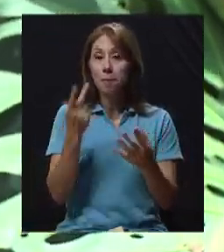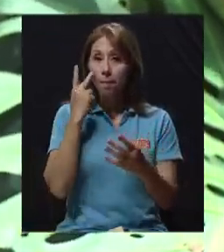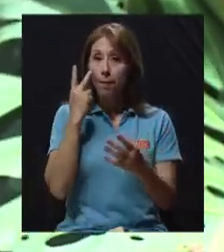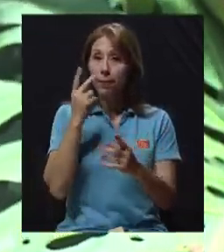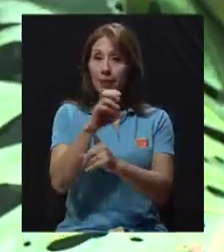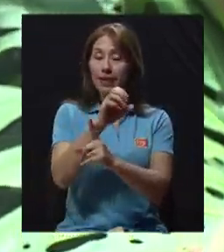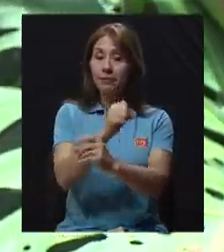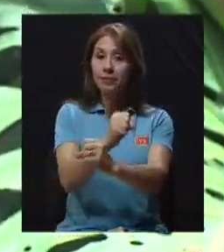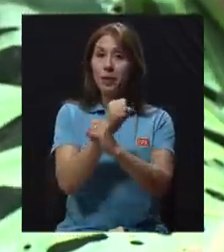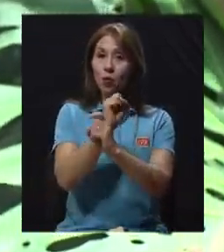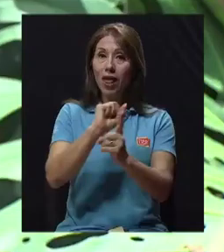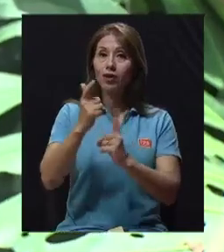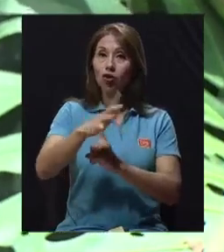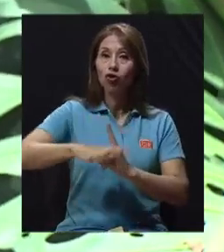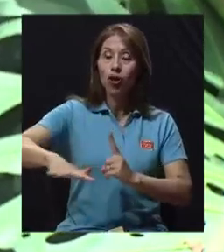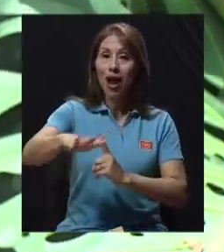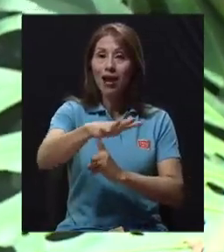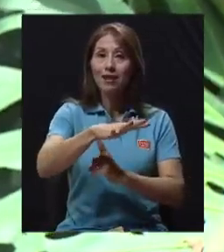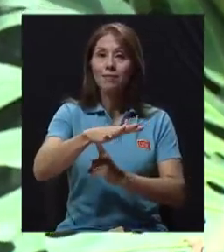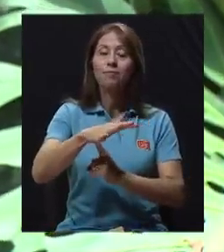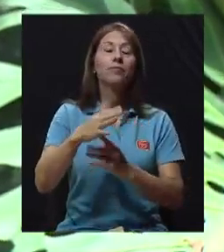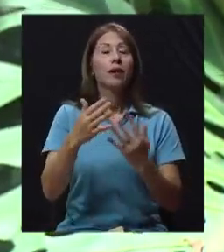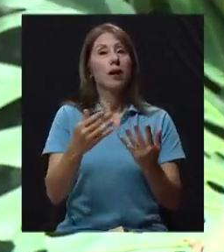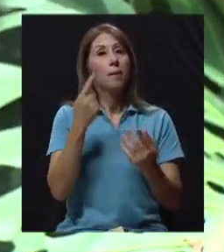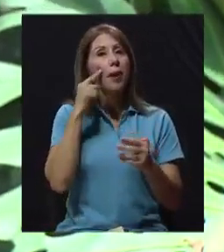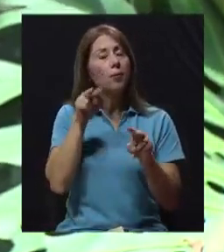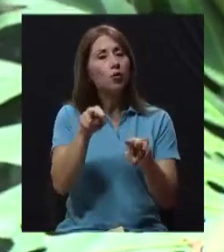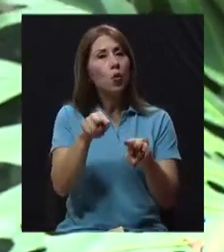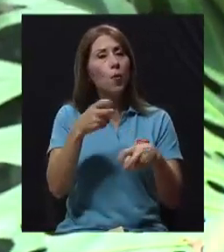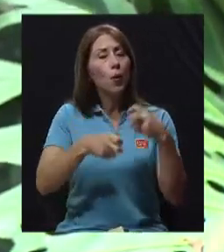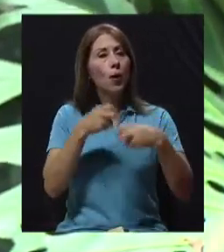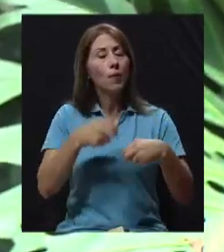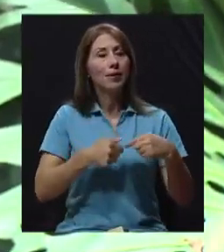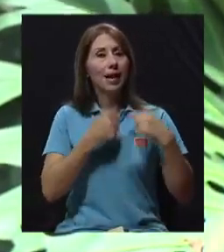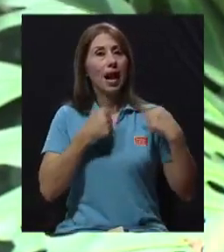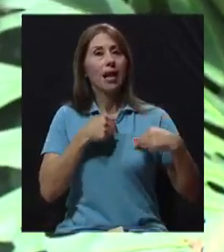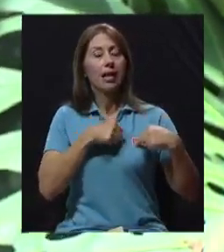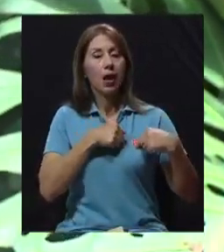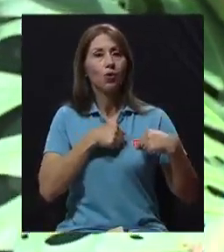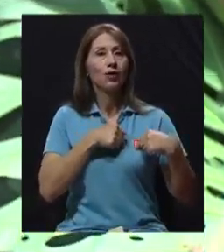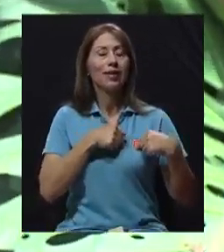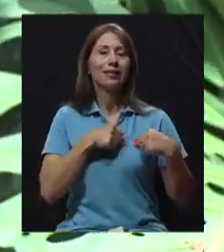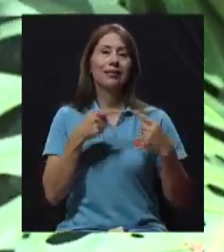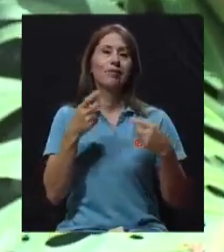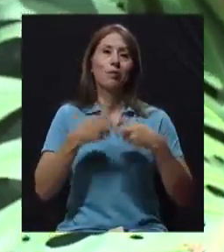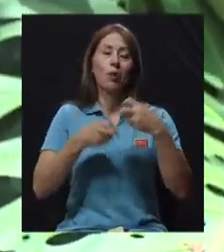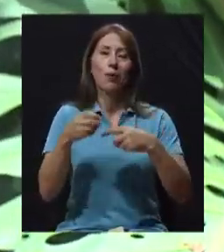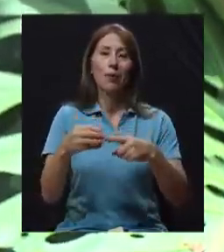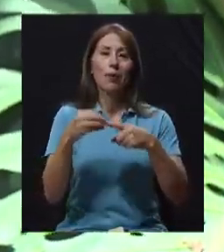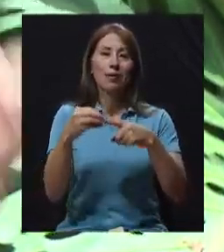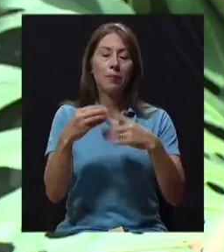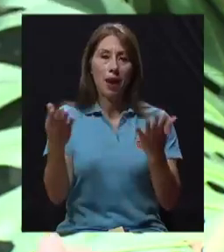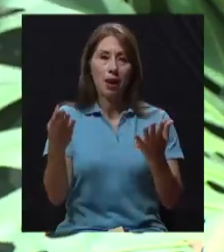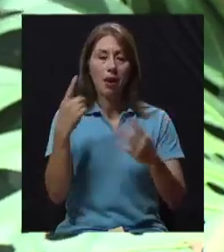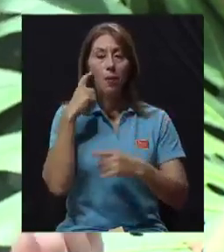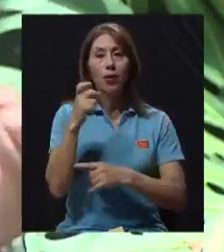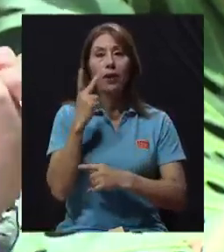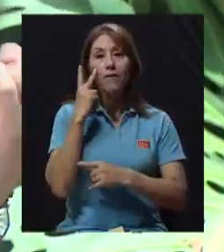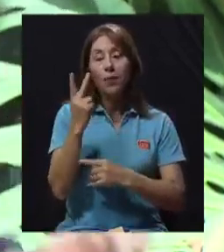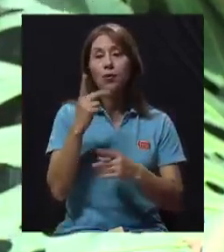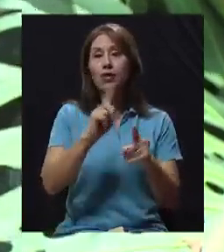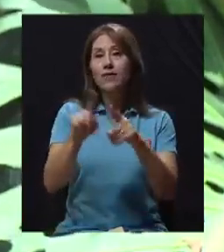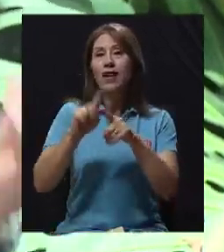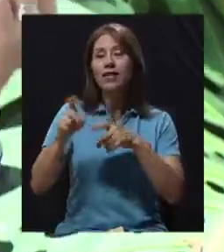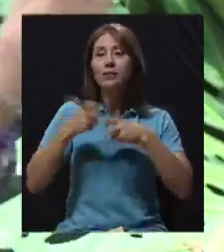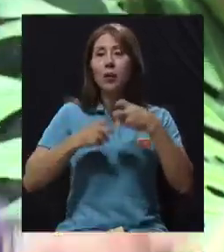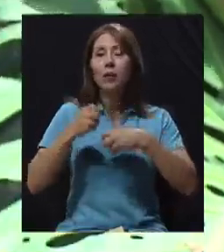seguridad social es una de las causas principales, ¿verdad? Los problemas cardíacos, porque es, por ejemplo, problema de ya